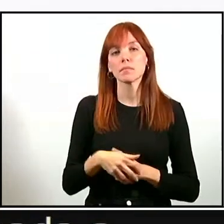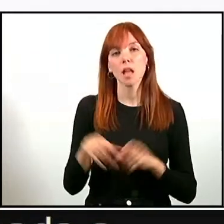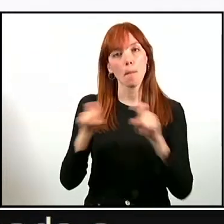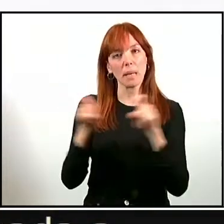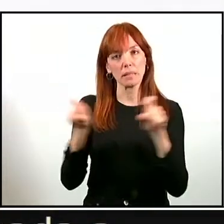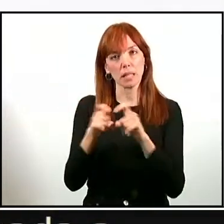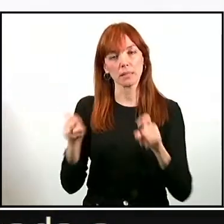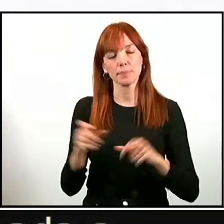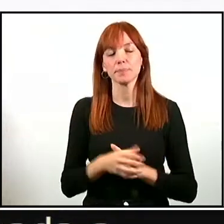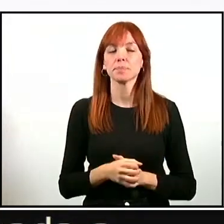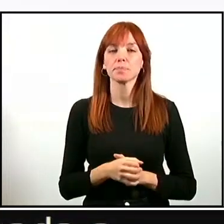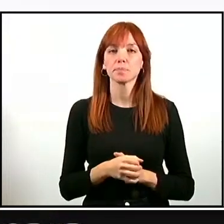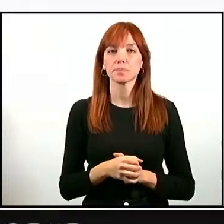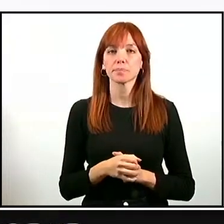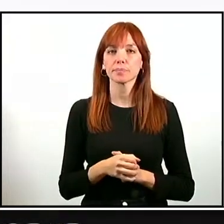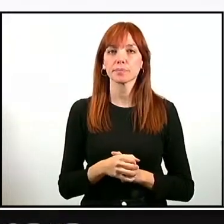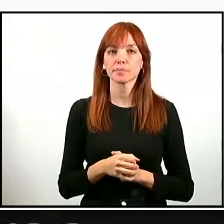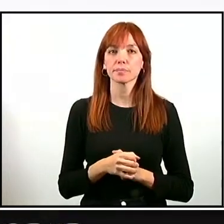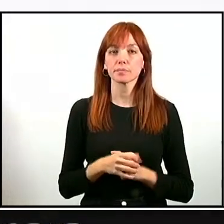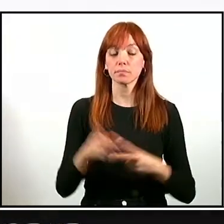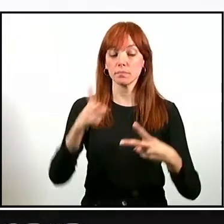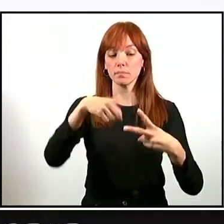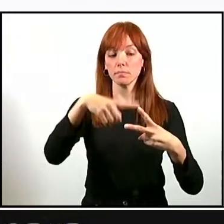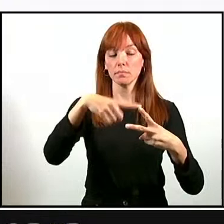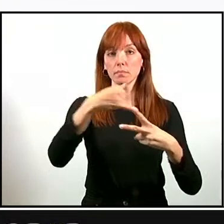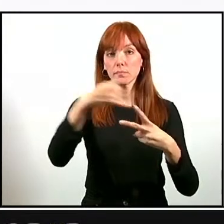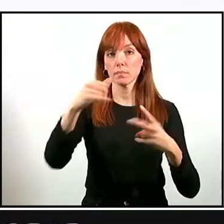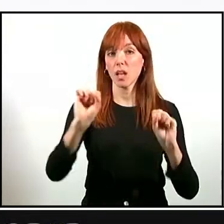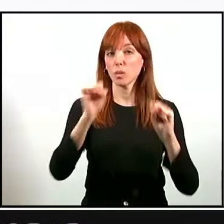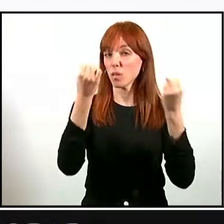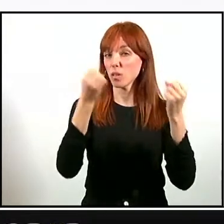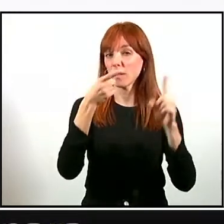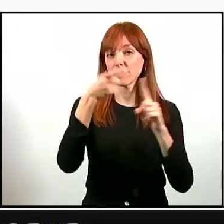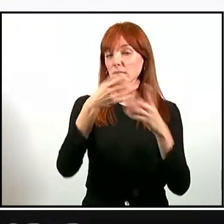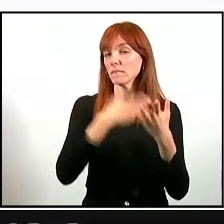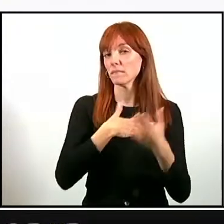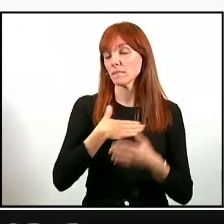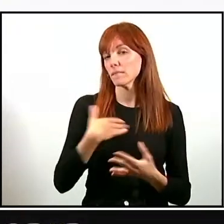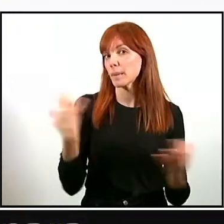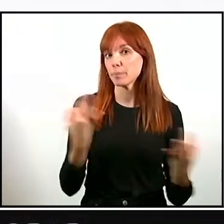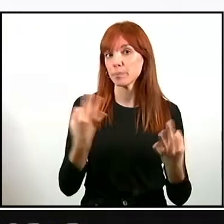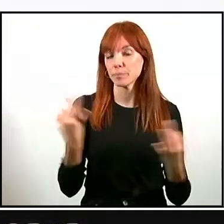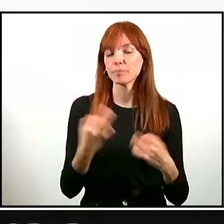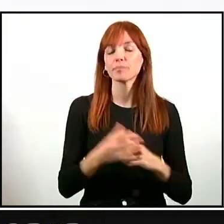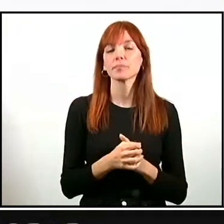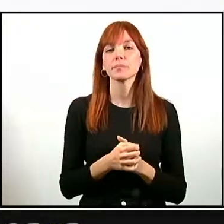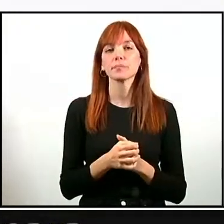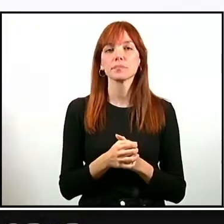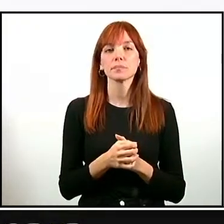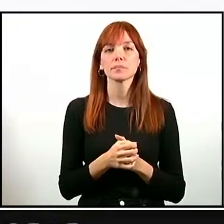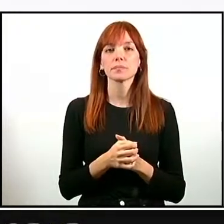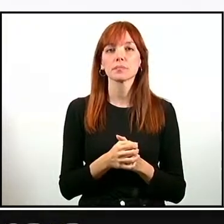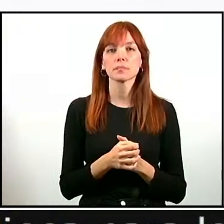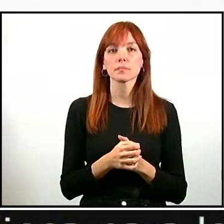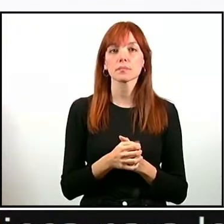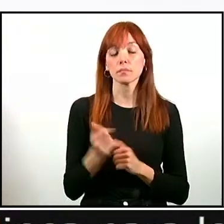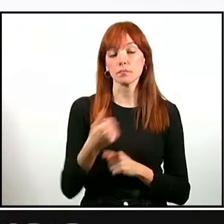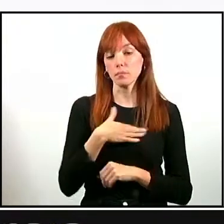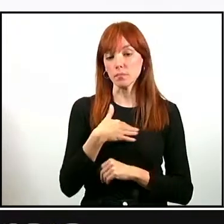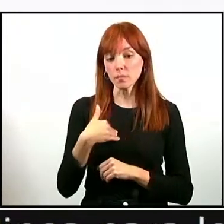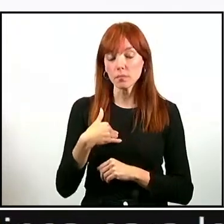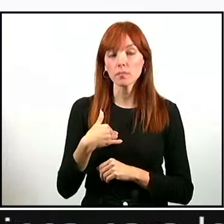empresas. ¿Qué es lo que se pretende con la primera línea de actuación, que es para los operadores? Pues lo que se pretende